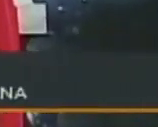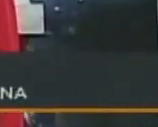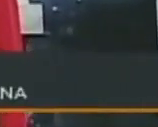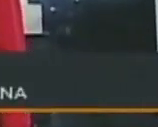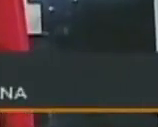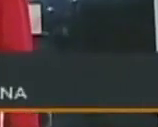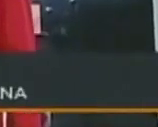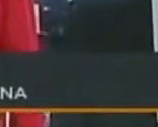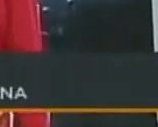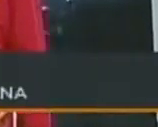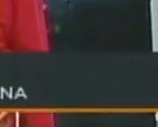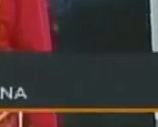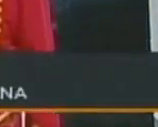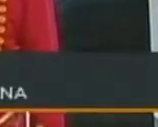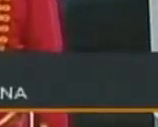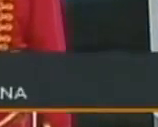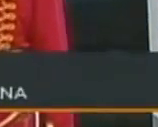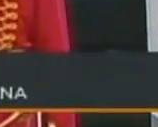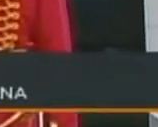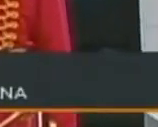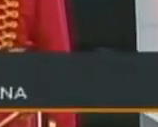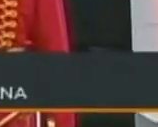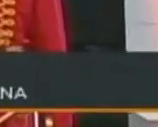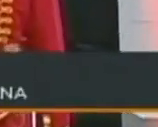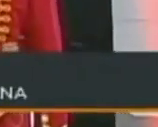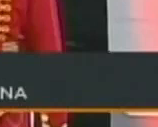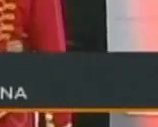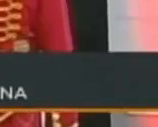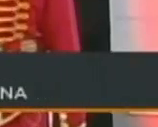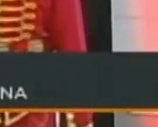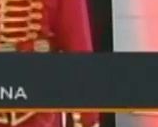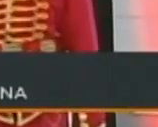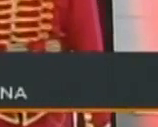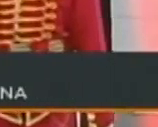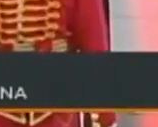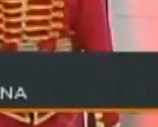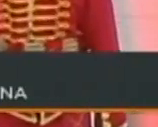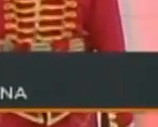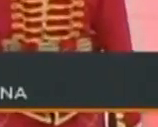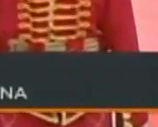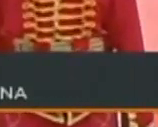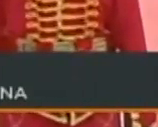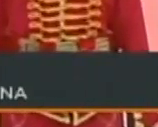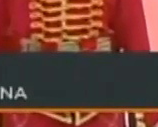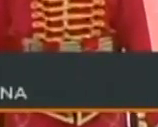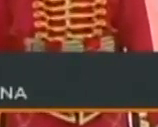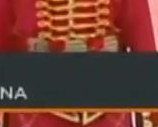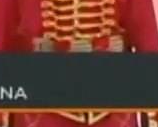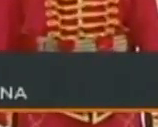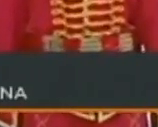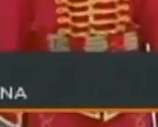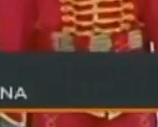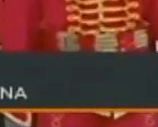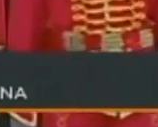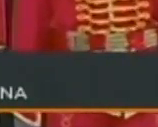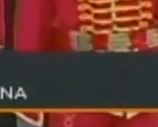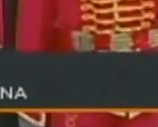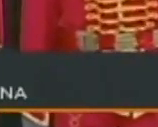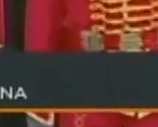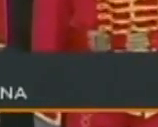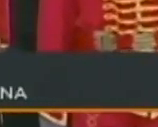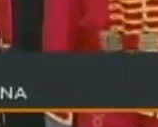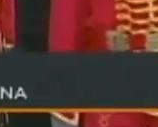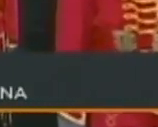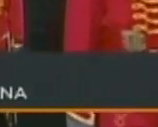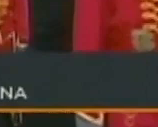inmediata superior. En este solemne acto de ascenso, El personal militar ratifica su voluntad de defender